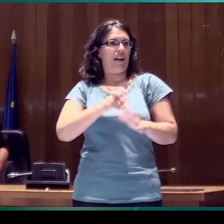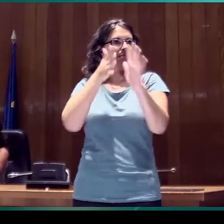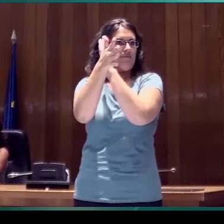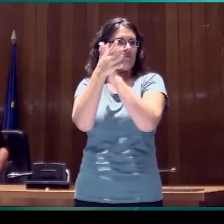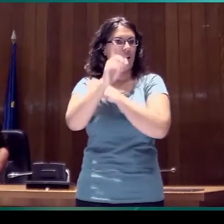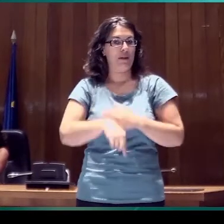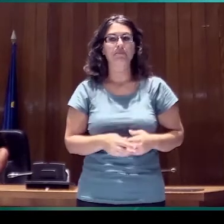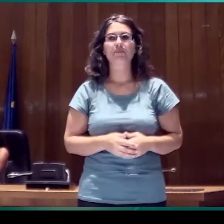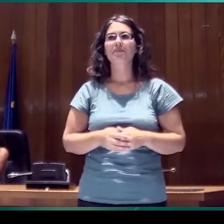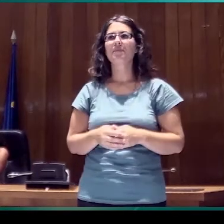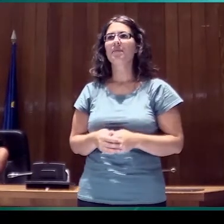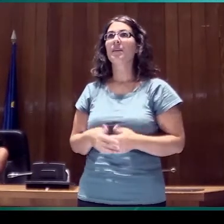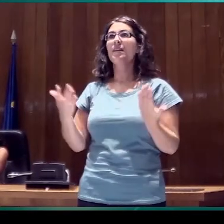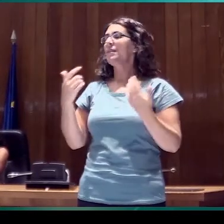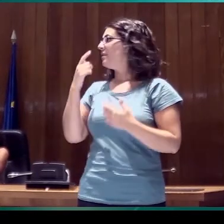presentación